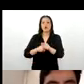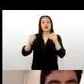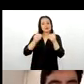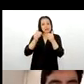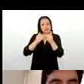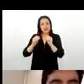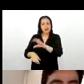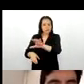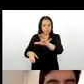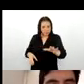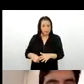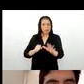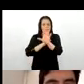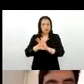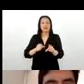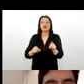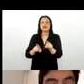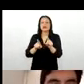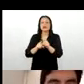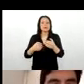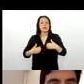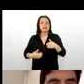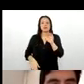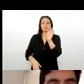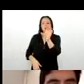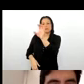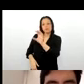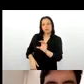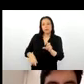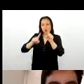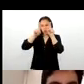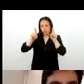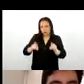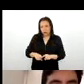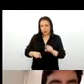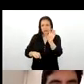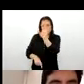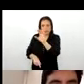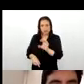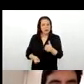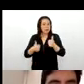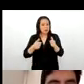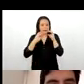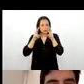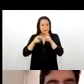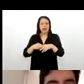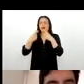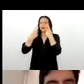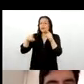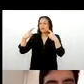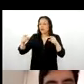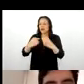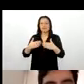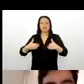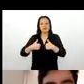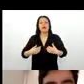nuestros espacios. Y para eso tenemos un triángulo virtuoso, que es justamente la biodiversidad que encontramos en